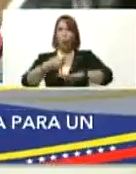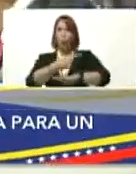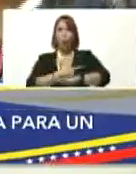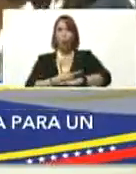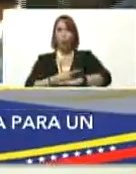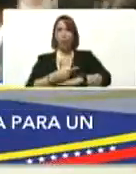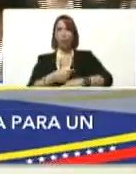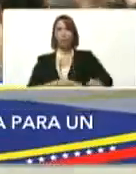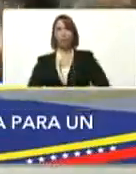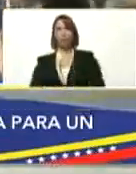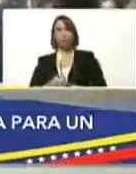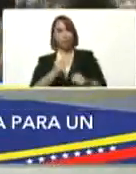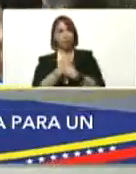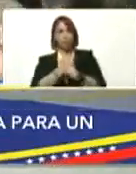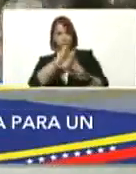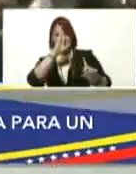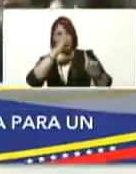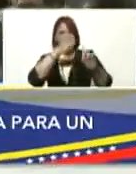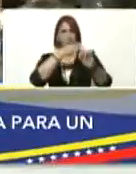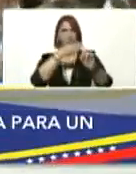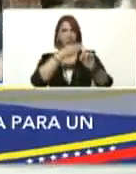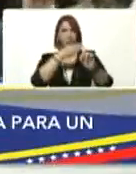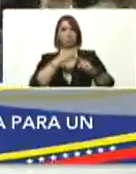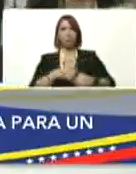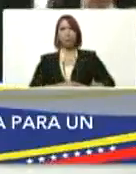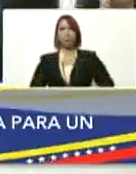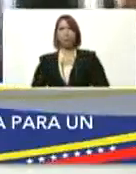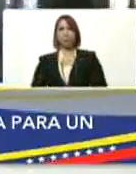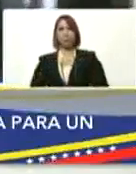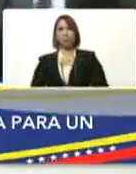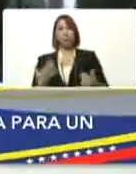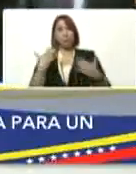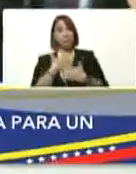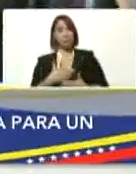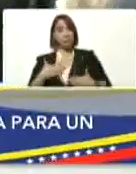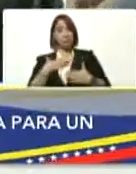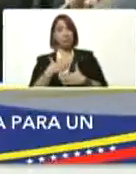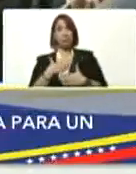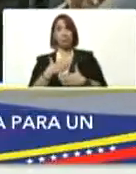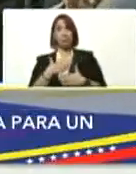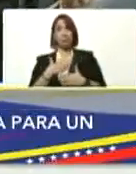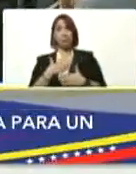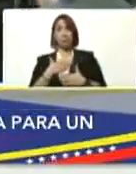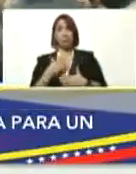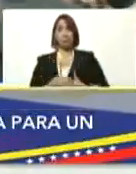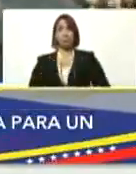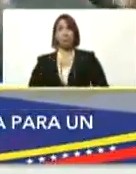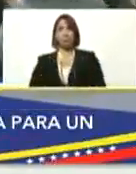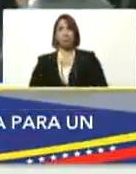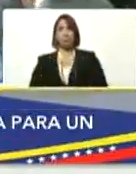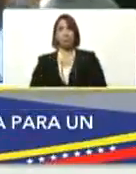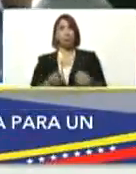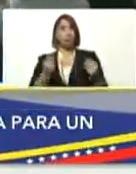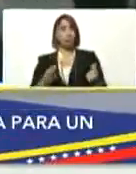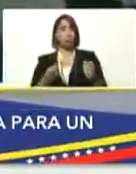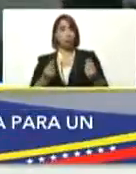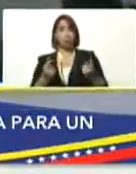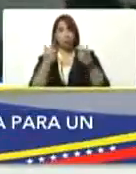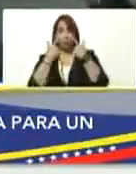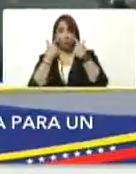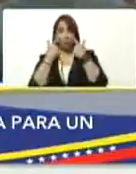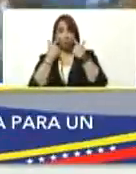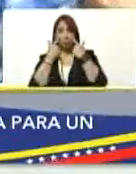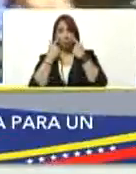por 24 al trabajo y nos complace que esté pendiente